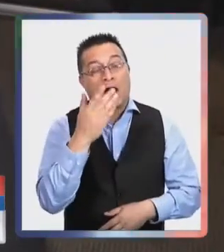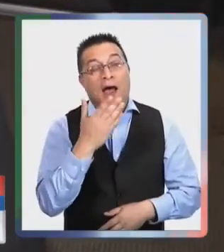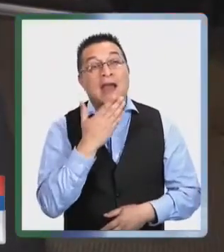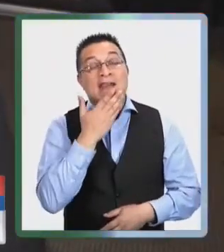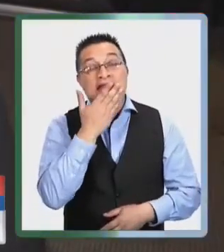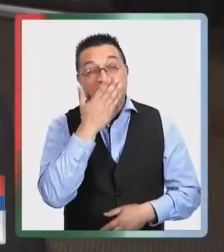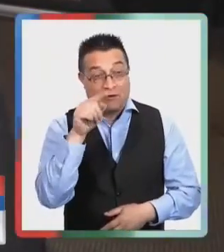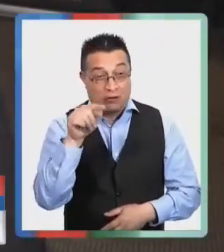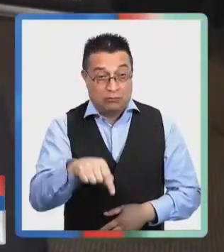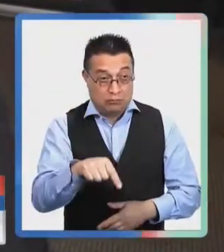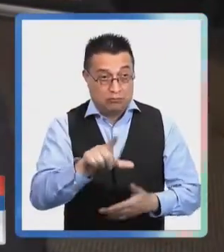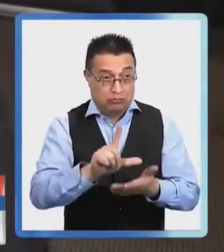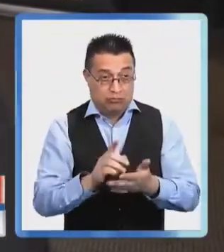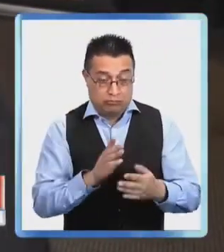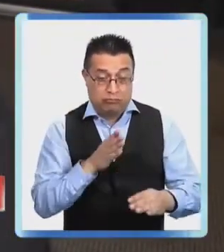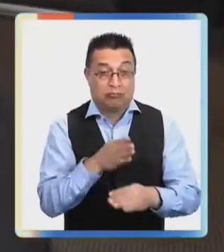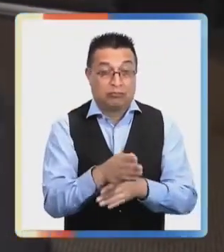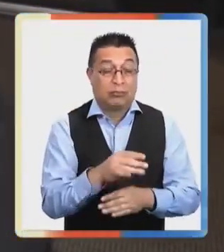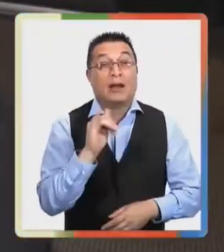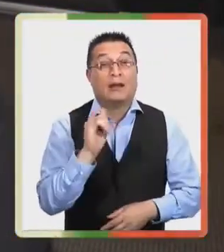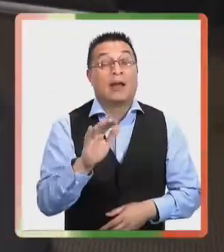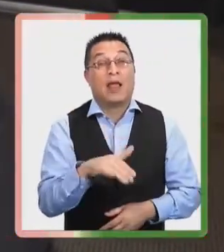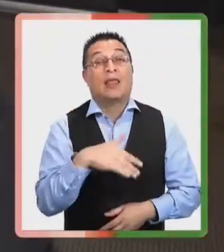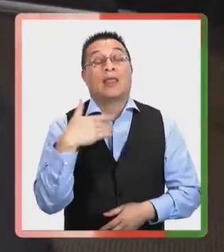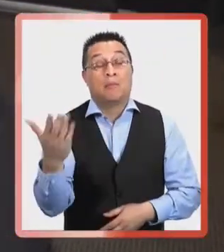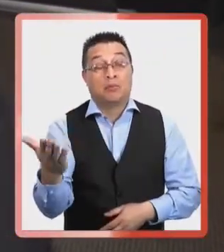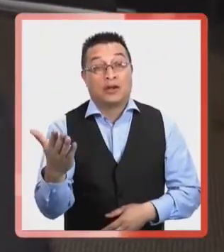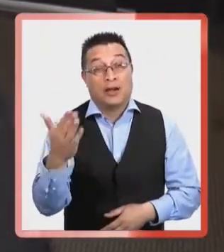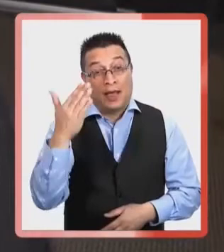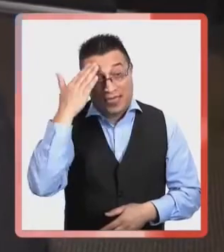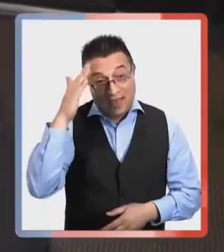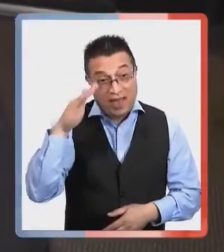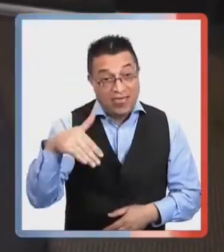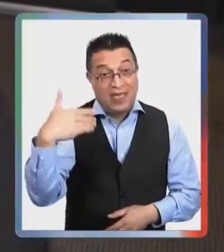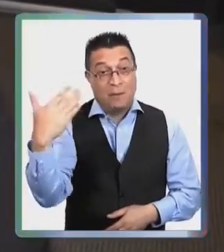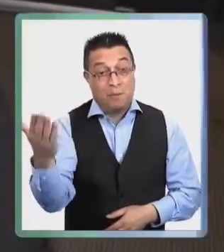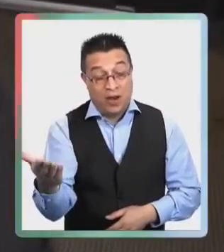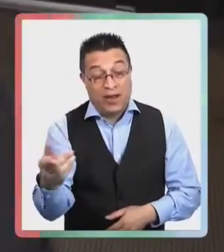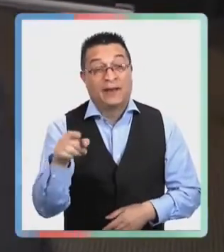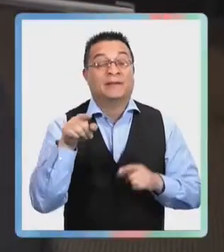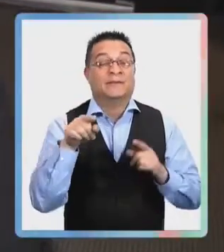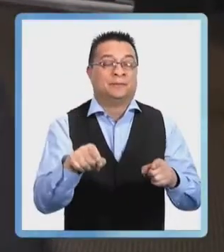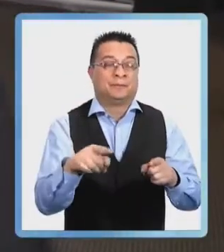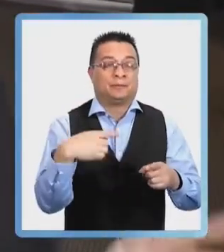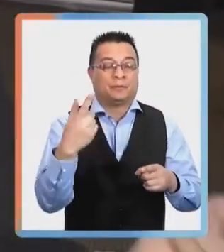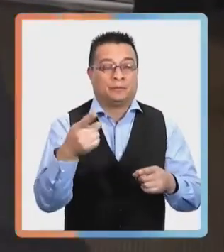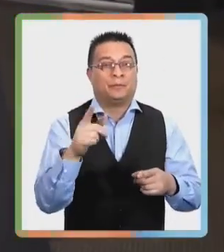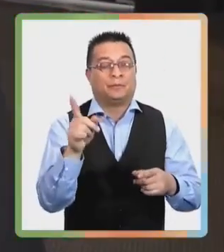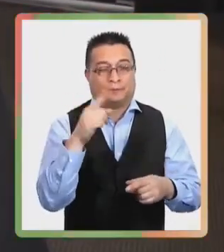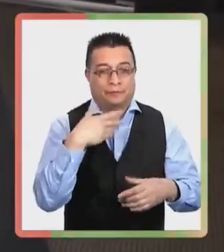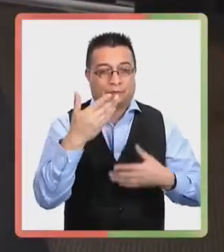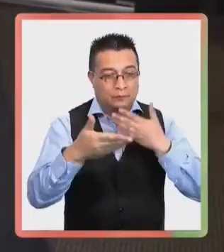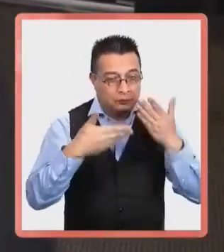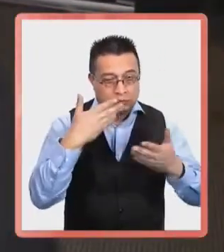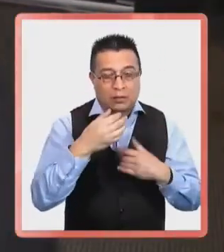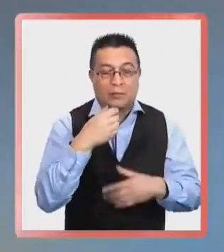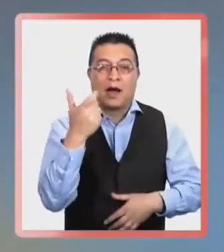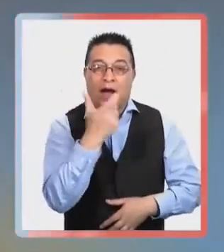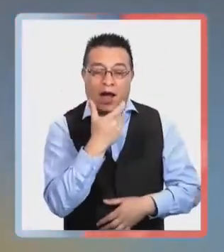nieve aquí mismo. Después de eso, al día siguiente, estuve en